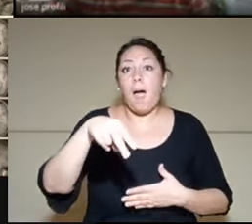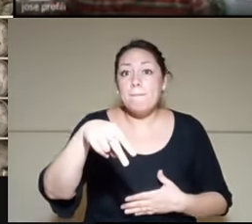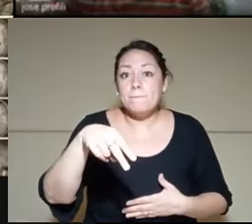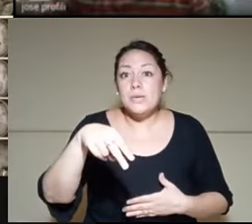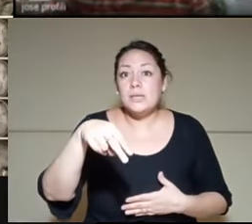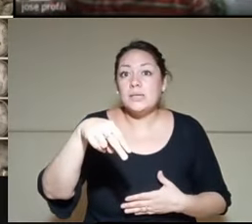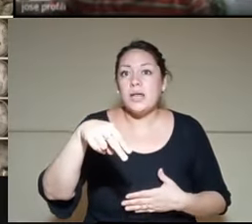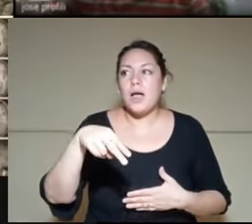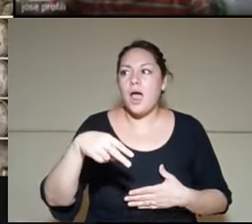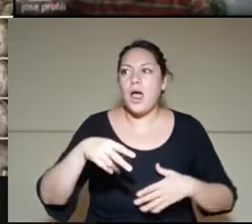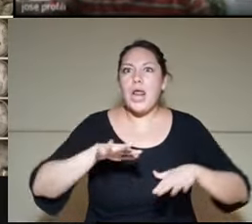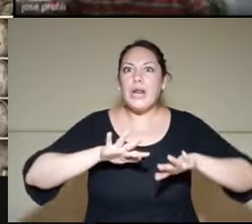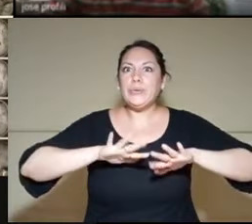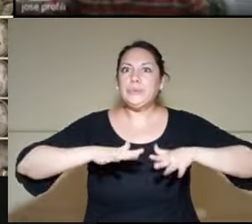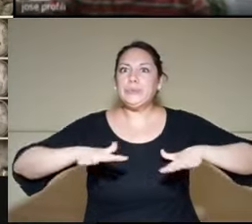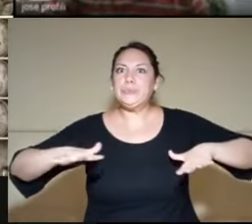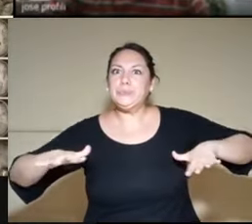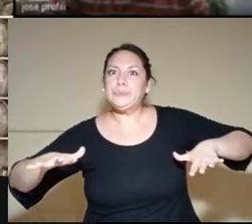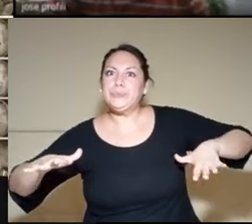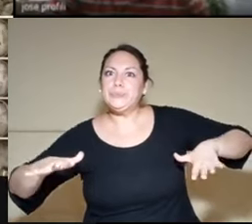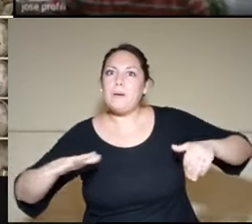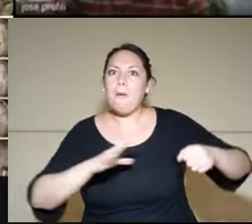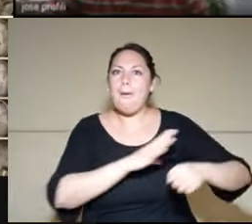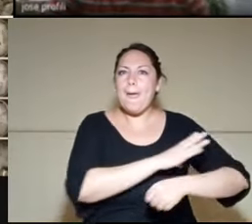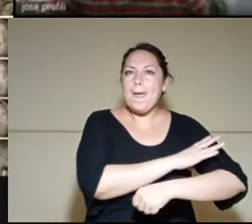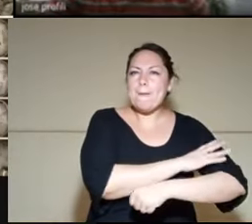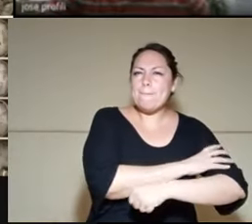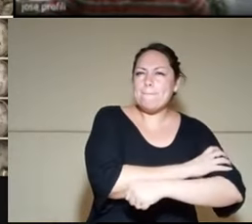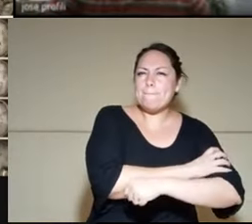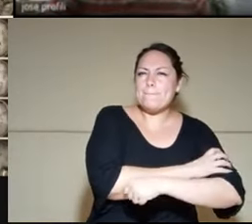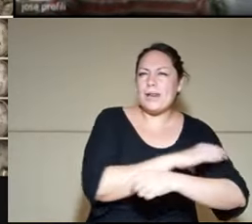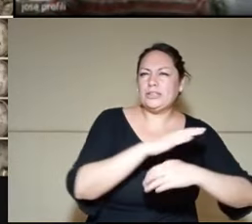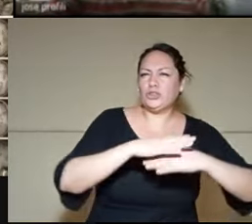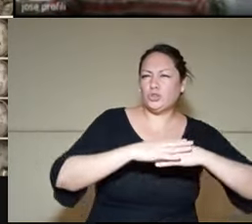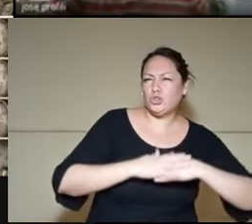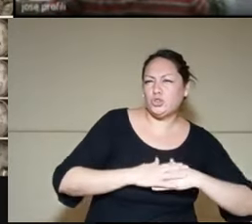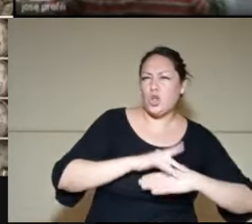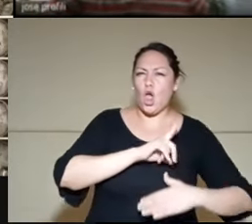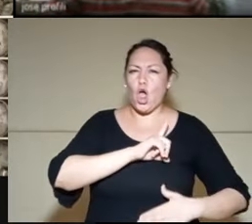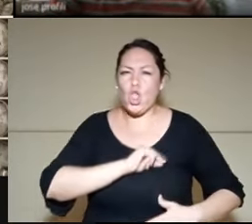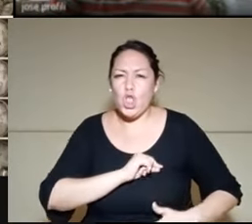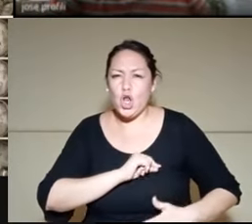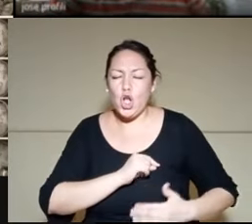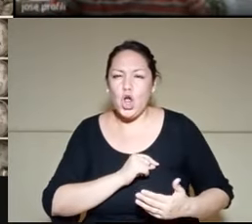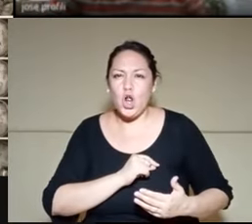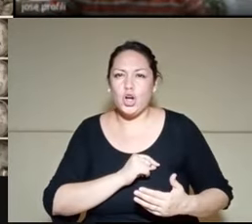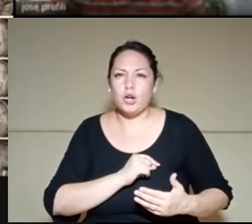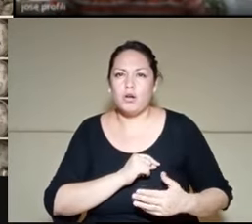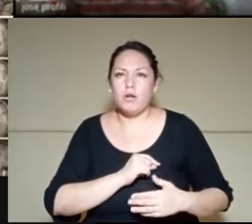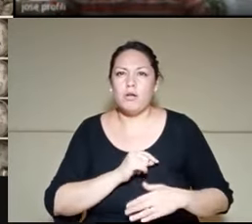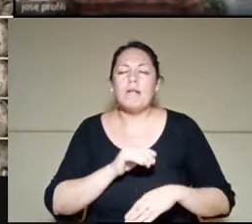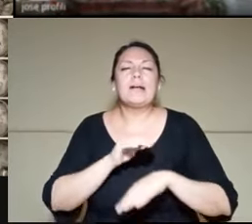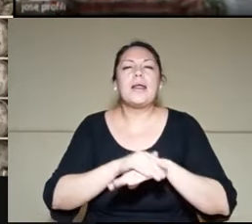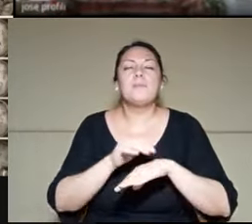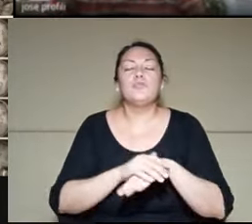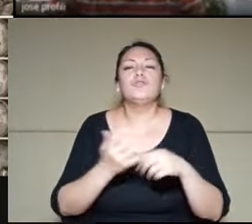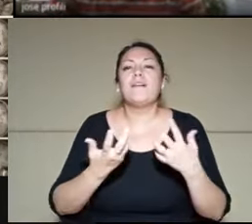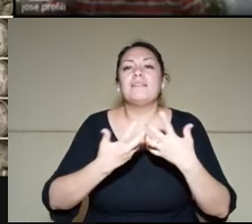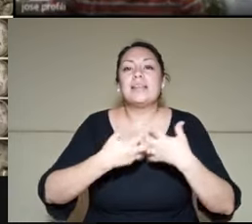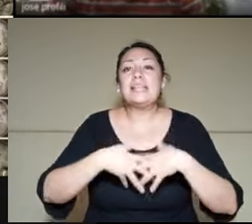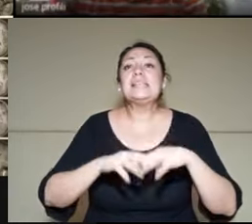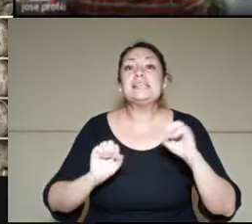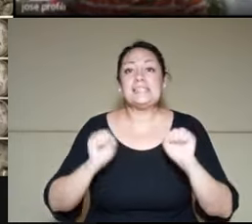podemos mover, podemos sentir vibraciones, presiones, dolores, todo gracias a nuestro sistema nervioso. Cuando